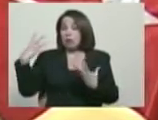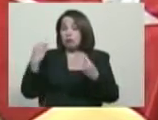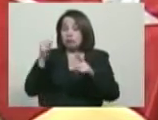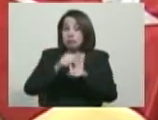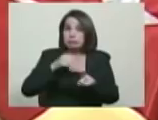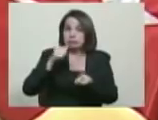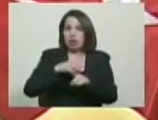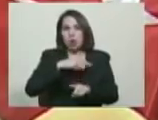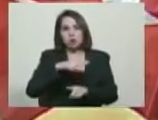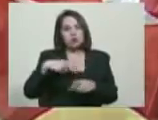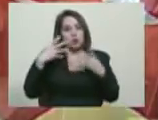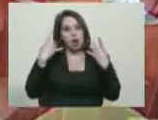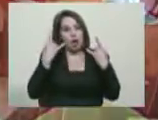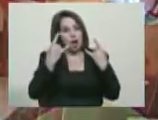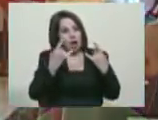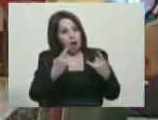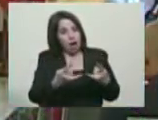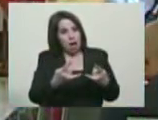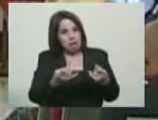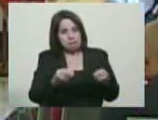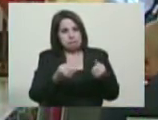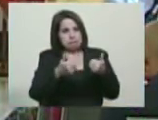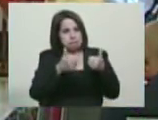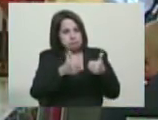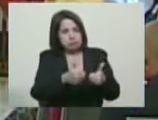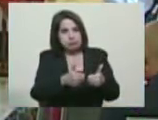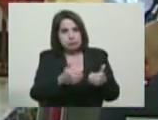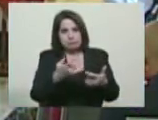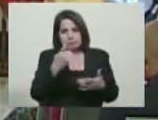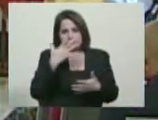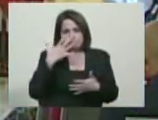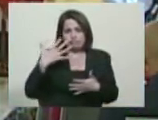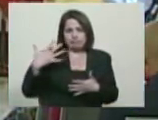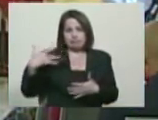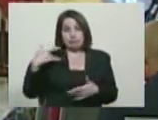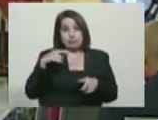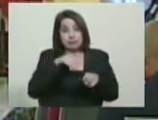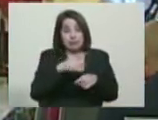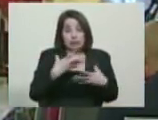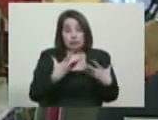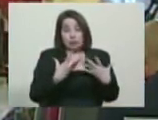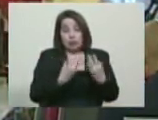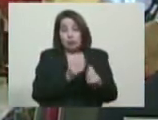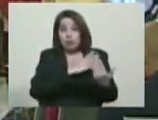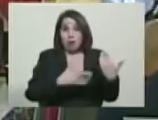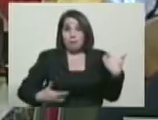Admiramos mucho al pueblo de Turquía. Ertuğrul Bey.